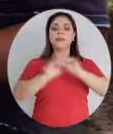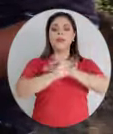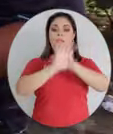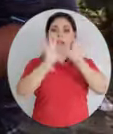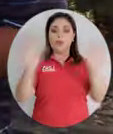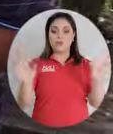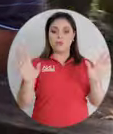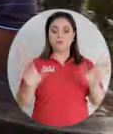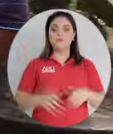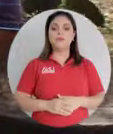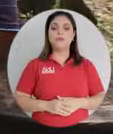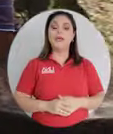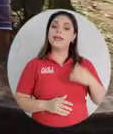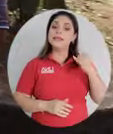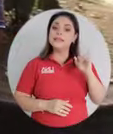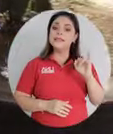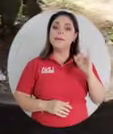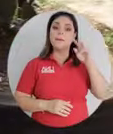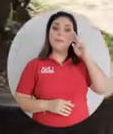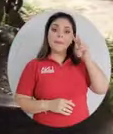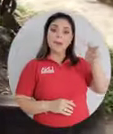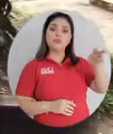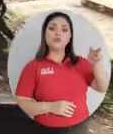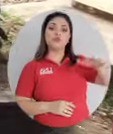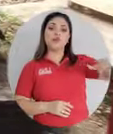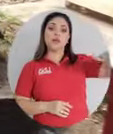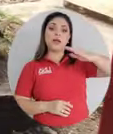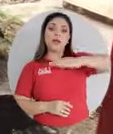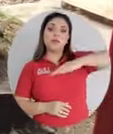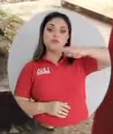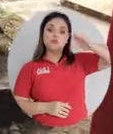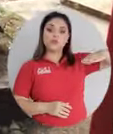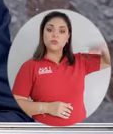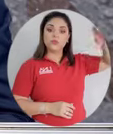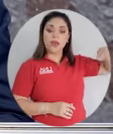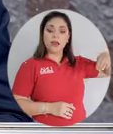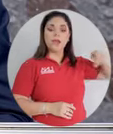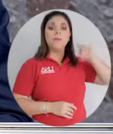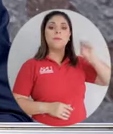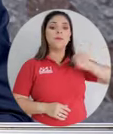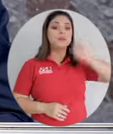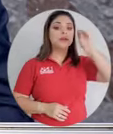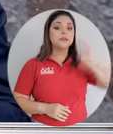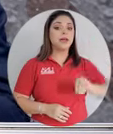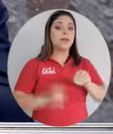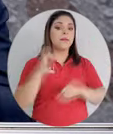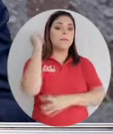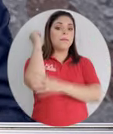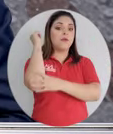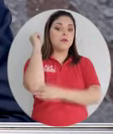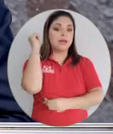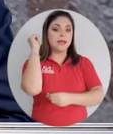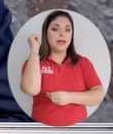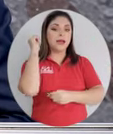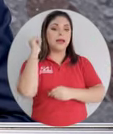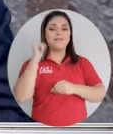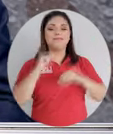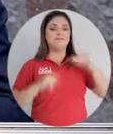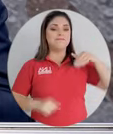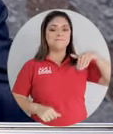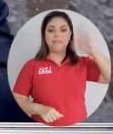mucho mayor claridad. Si nos vamos a las zonas rurales, esos porcentajes de